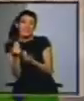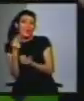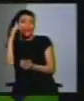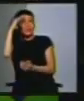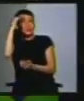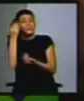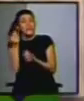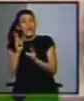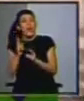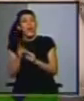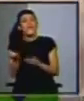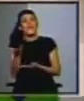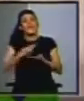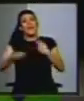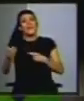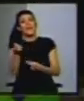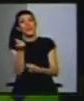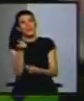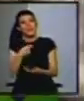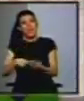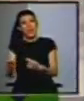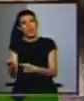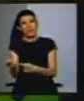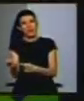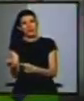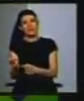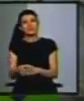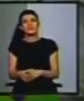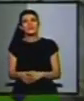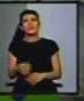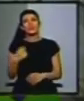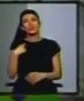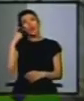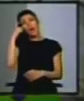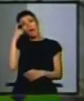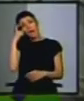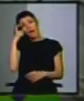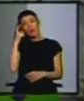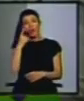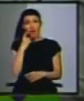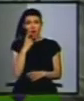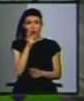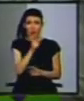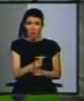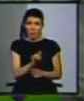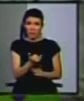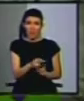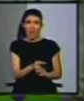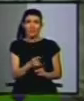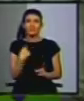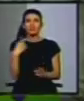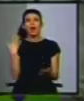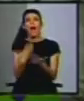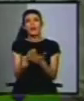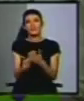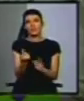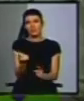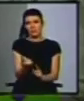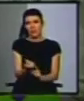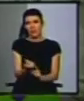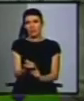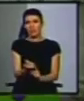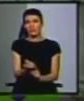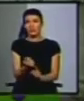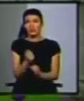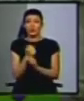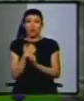sea devuelta. Mi hipótesis es que él se aprovechó de este dinero. No puedo no descartar la posibilidad de que